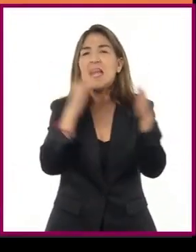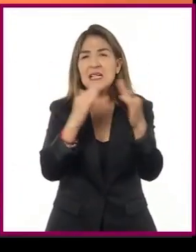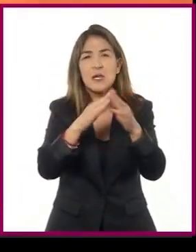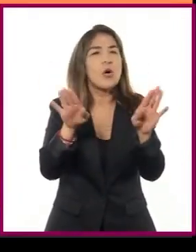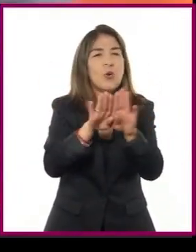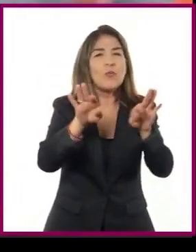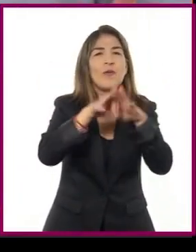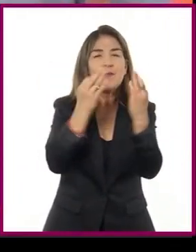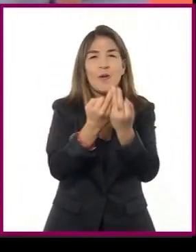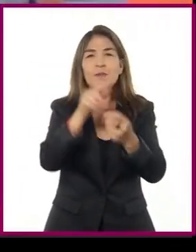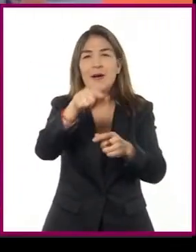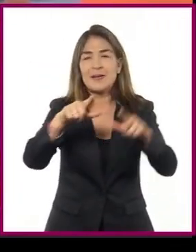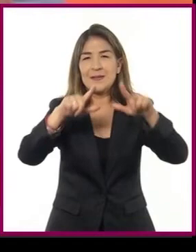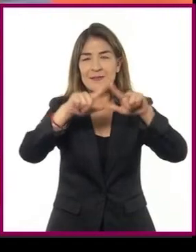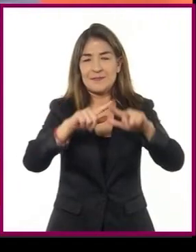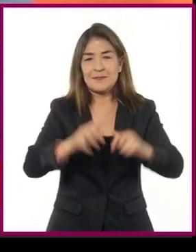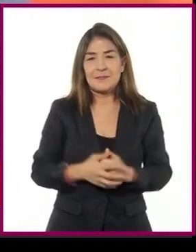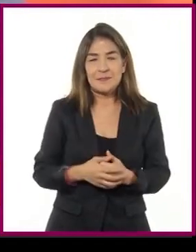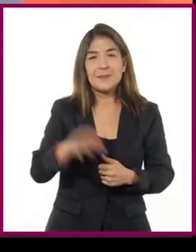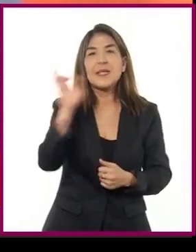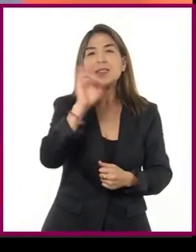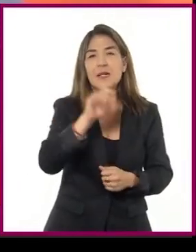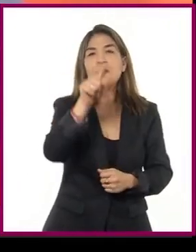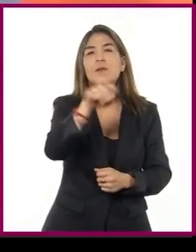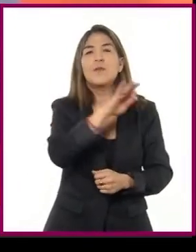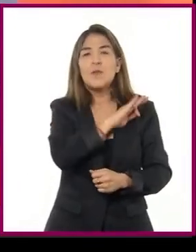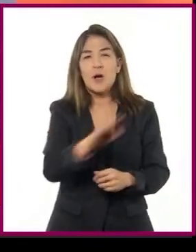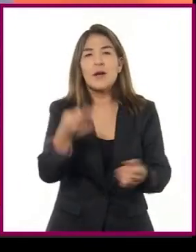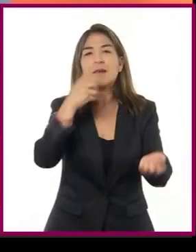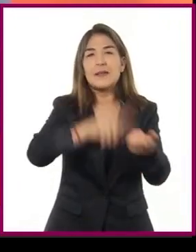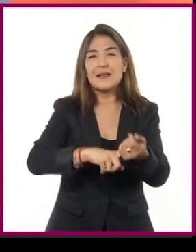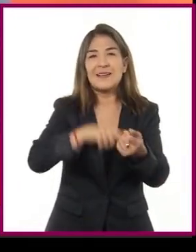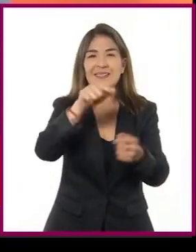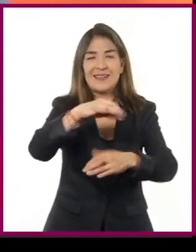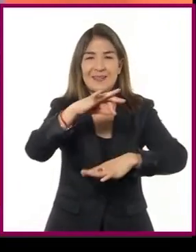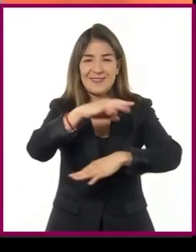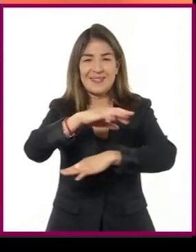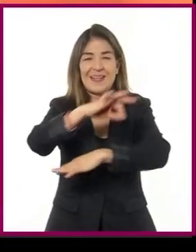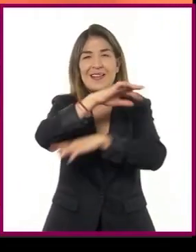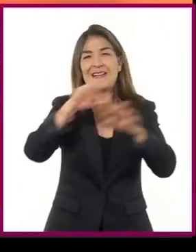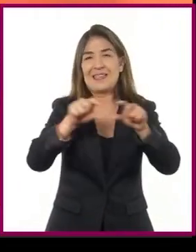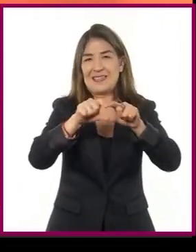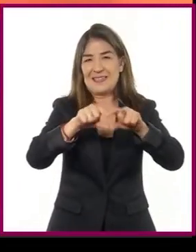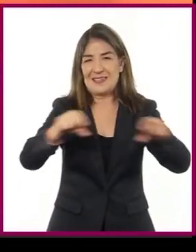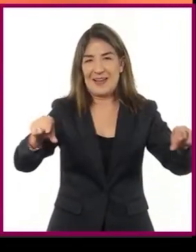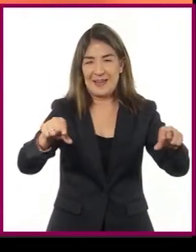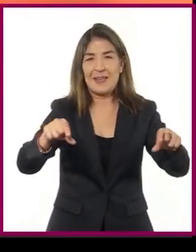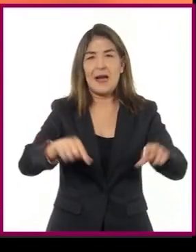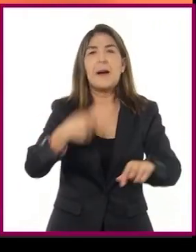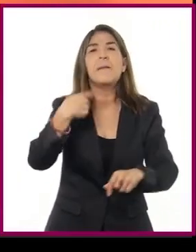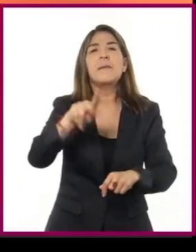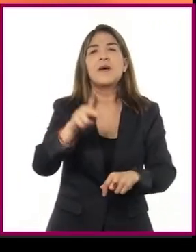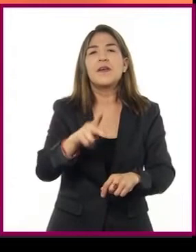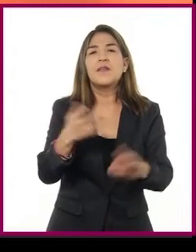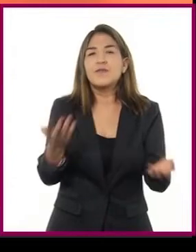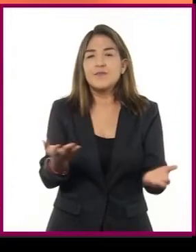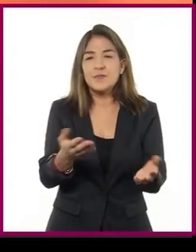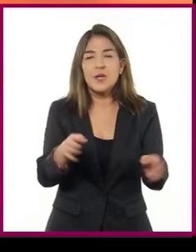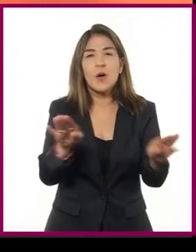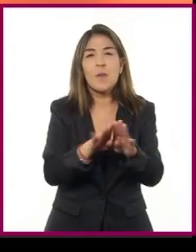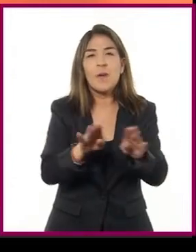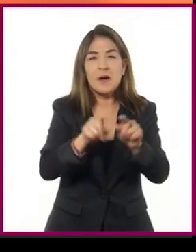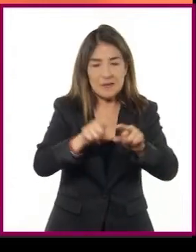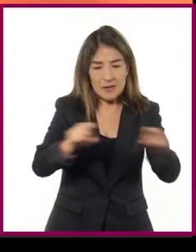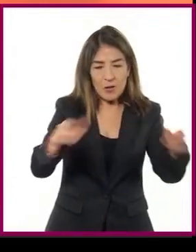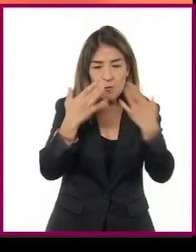harían? Quizá lo podamos construir con una regla graduada, pero ¿y si solo cuentan con una regla sin